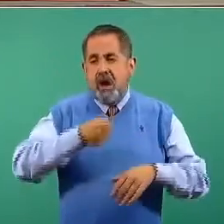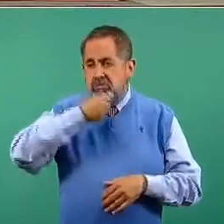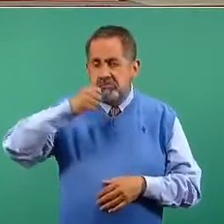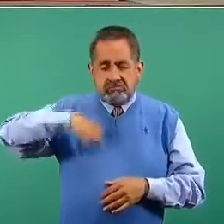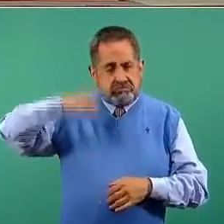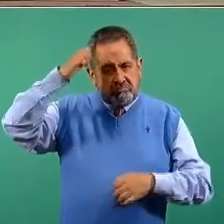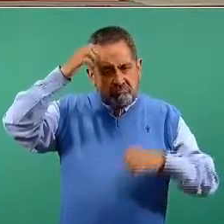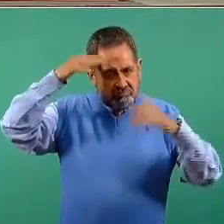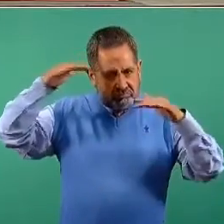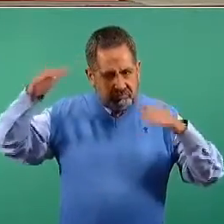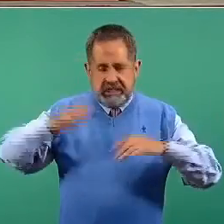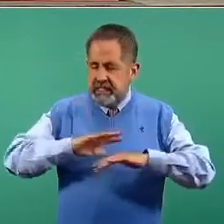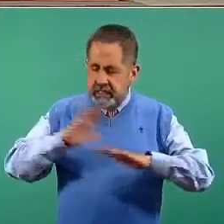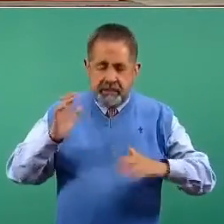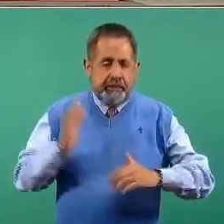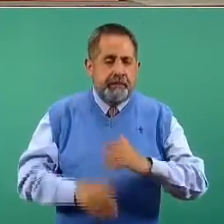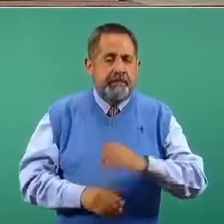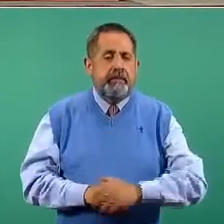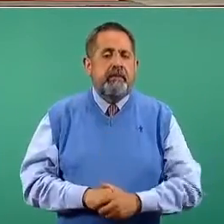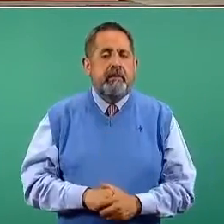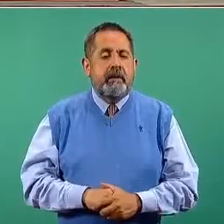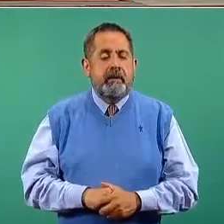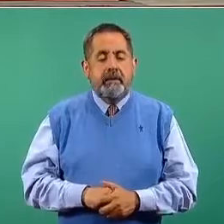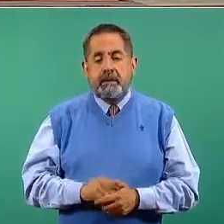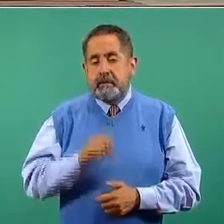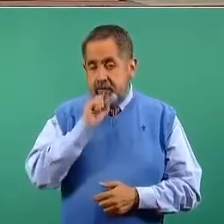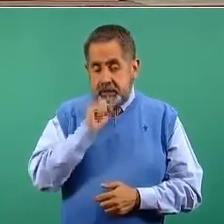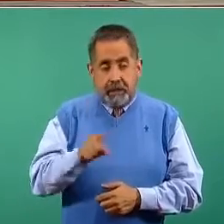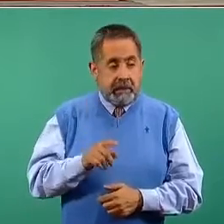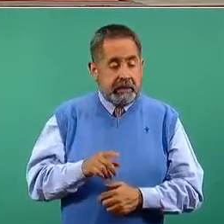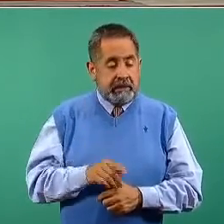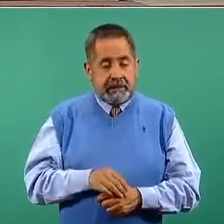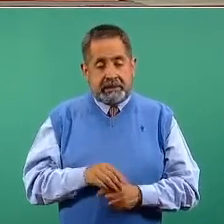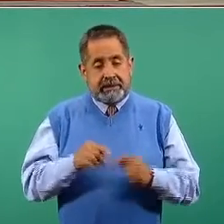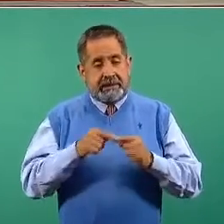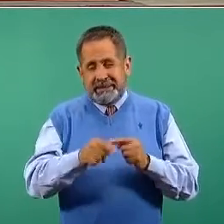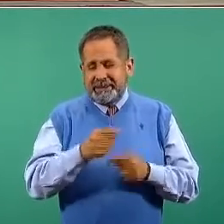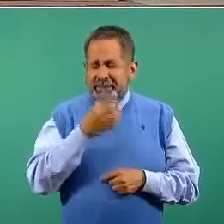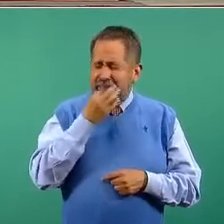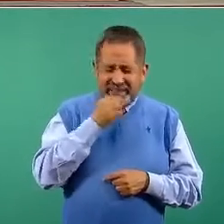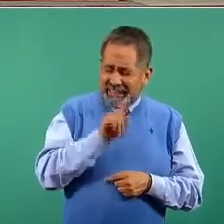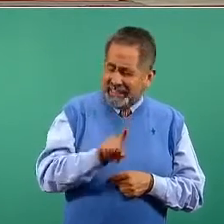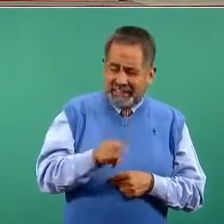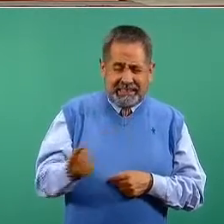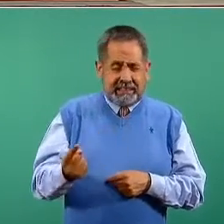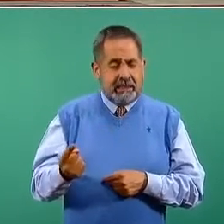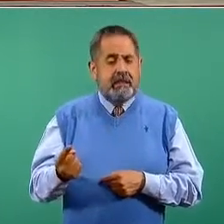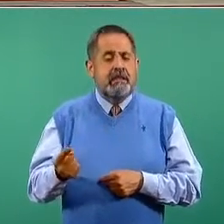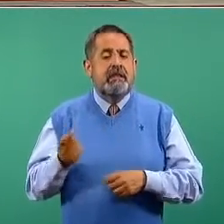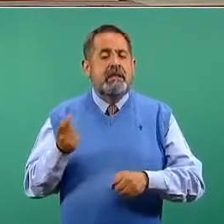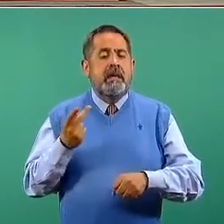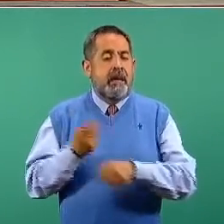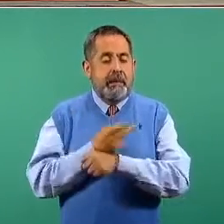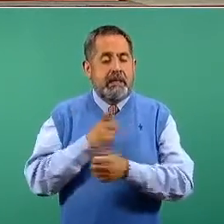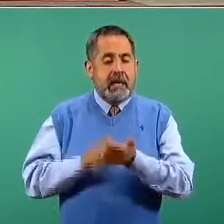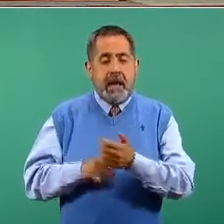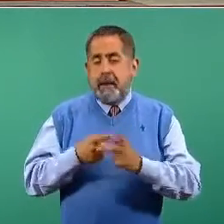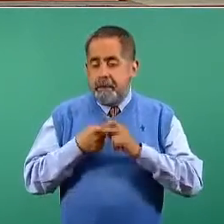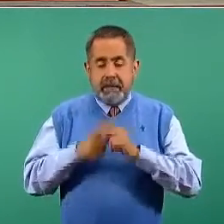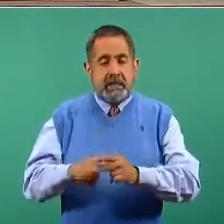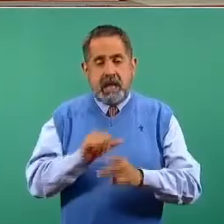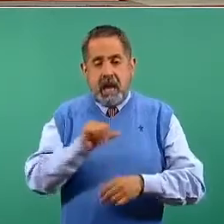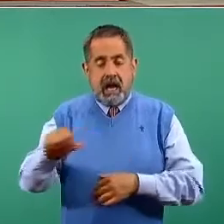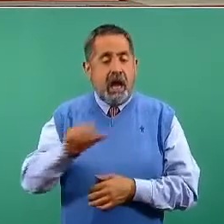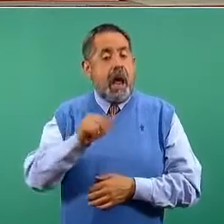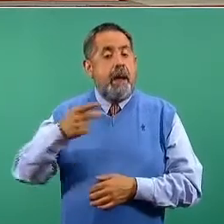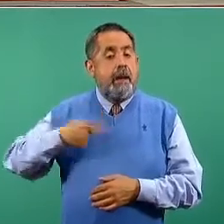los abuelos y abuelas. Y enseguida, sin interrupción, empezaremos a vacunar a